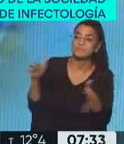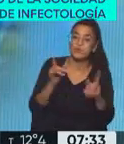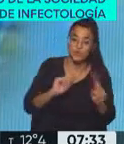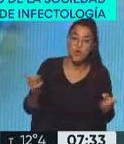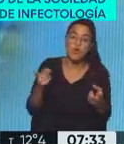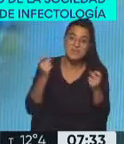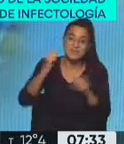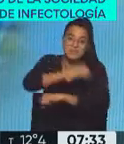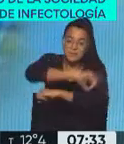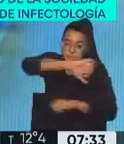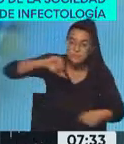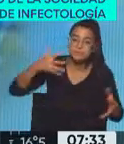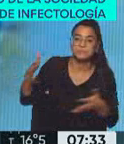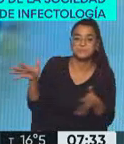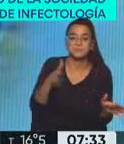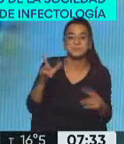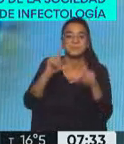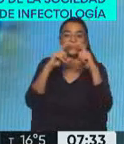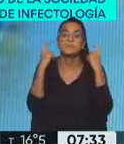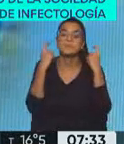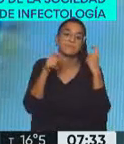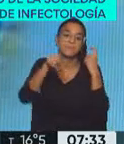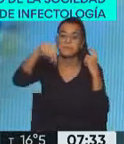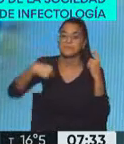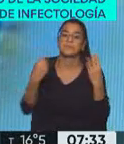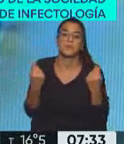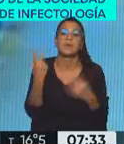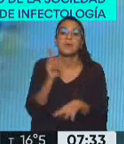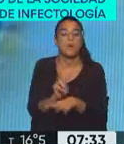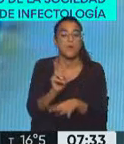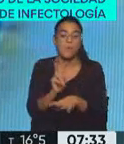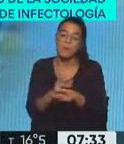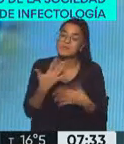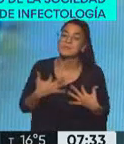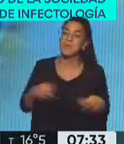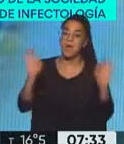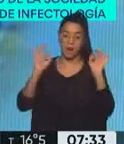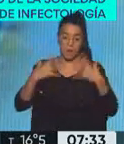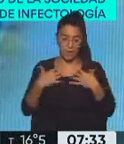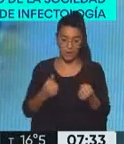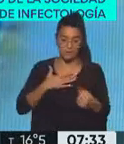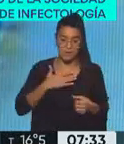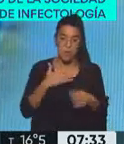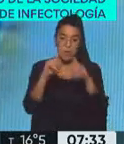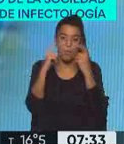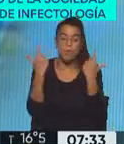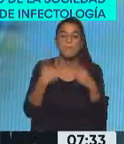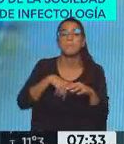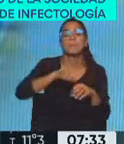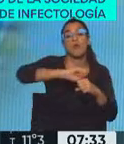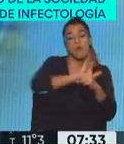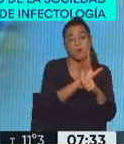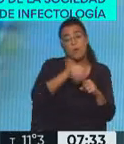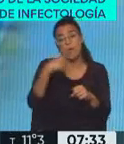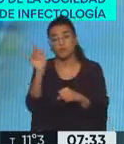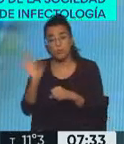necesaria el barbijo se convierte en una salvaguarda realmente tanto para el coronavirus como para